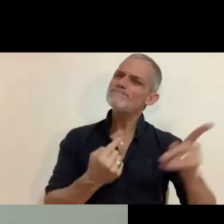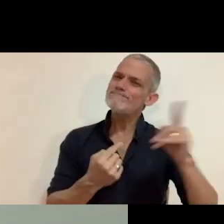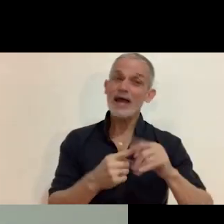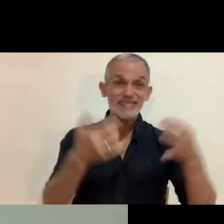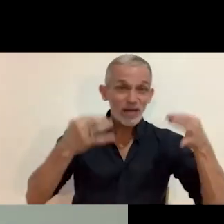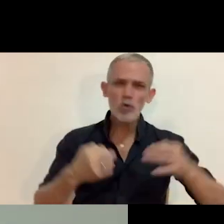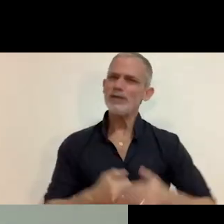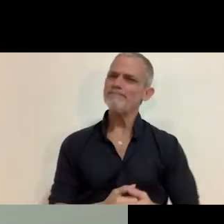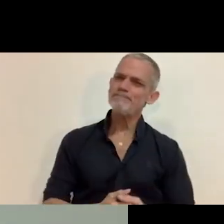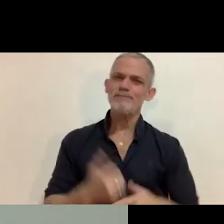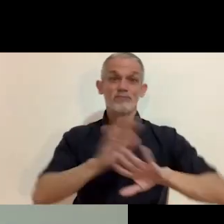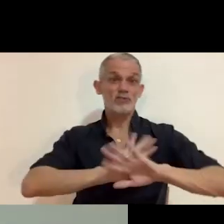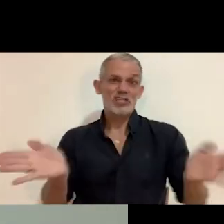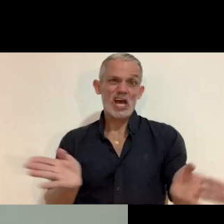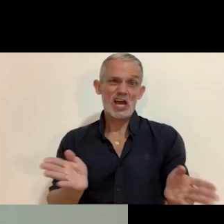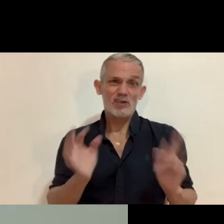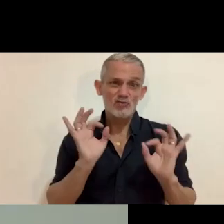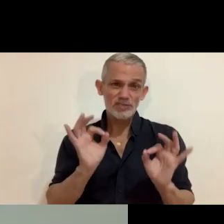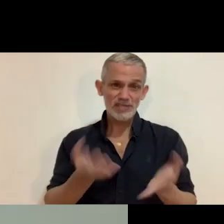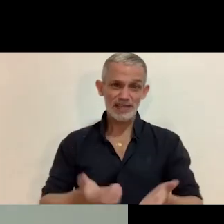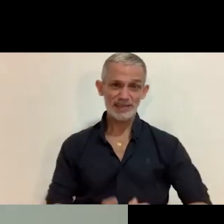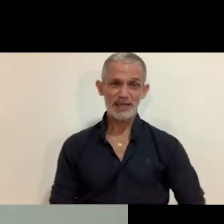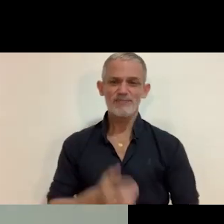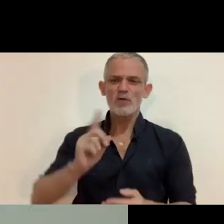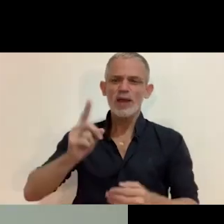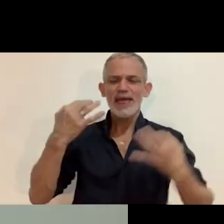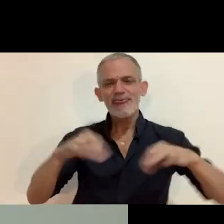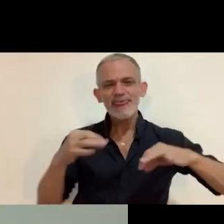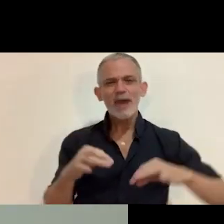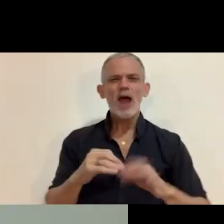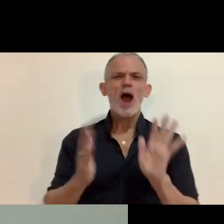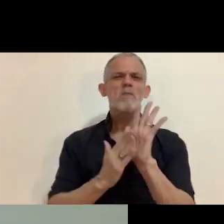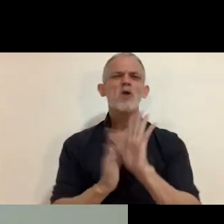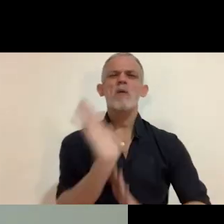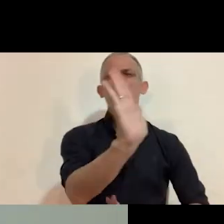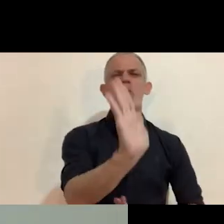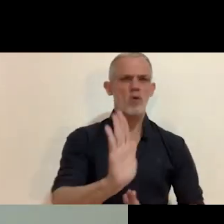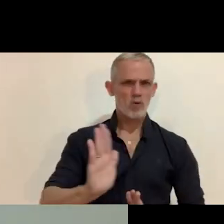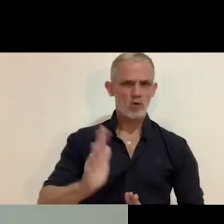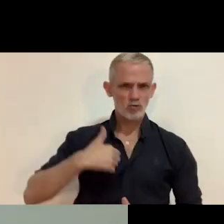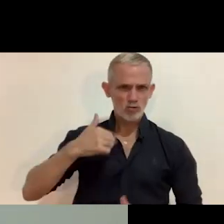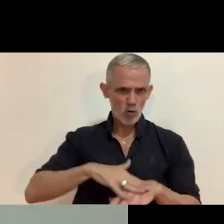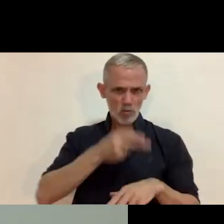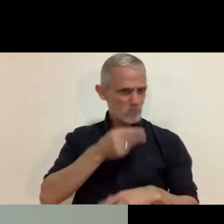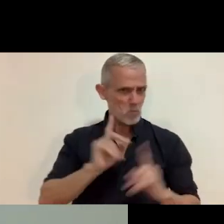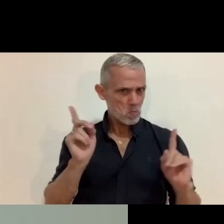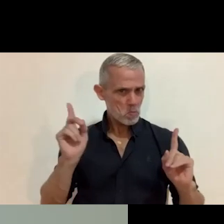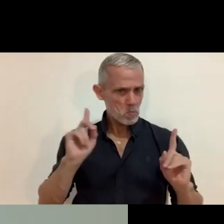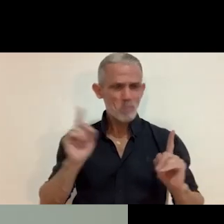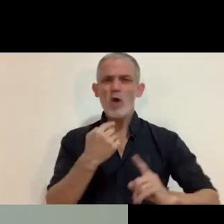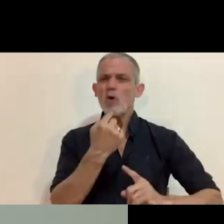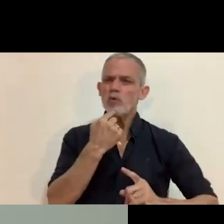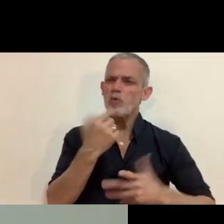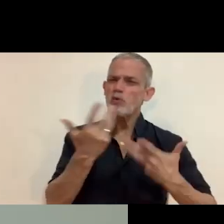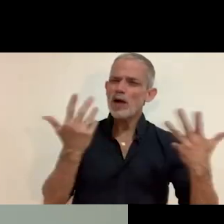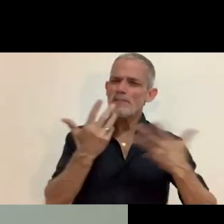acusación. No es que tiene que acreditar cuál inocencia. En duda, como principio indubio